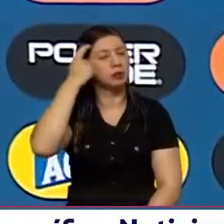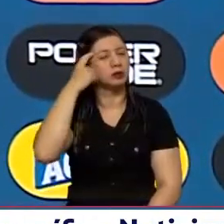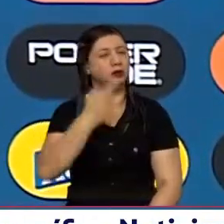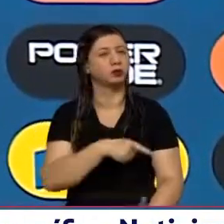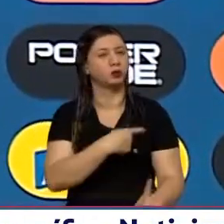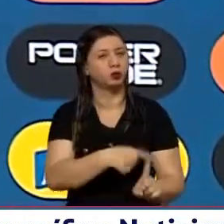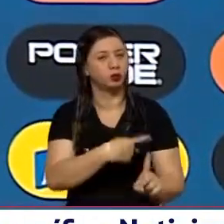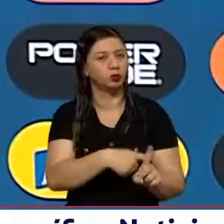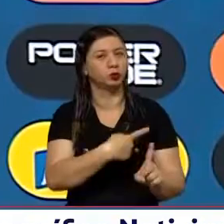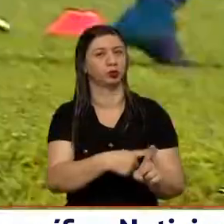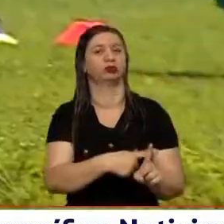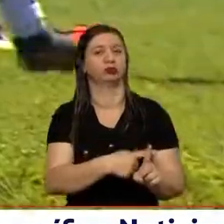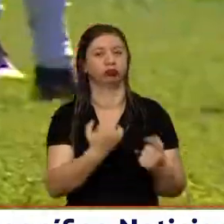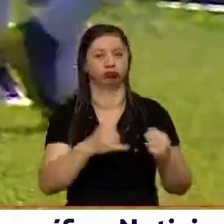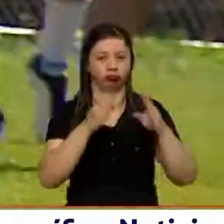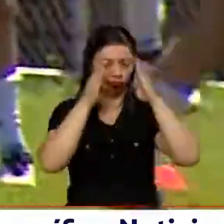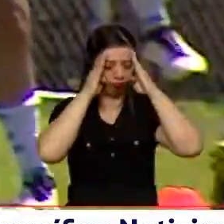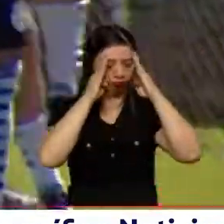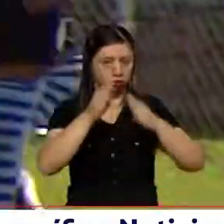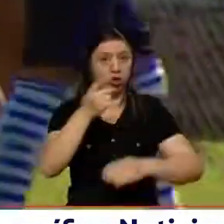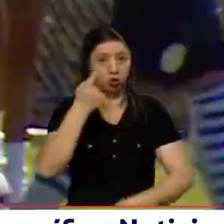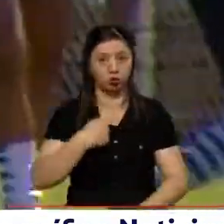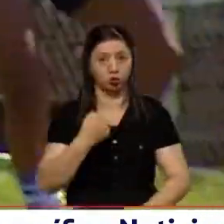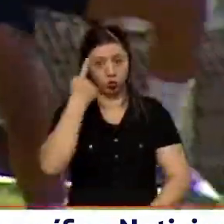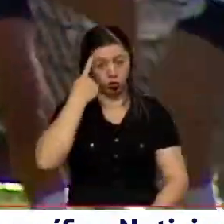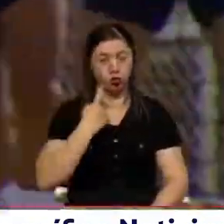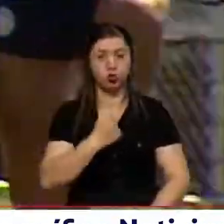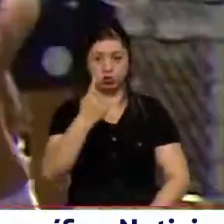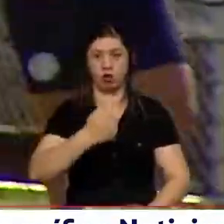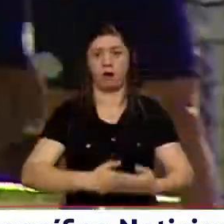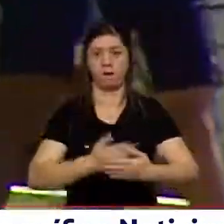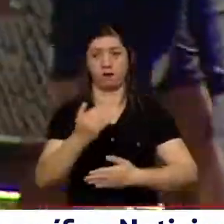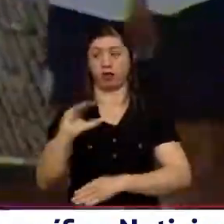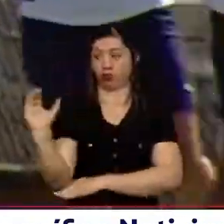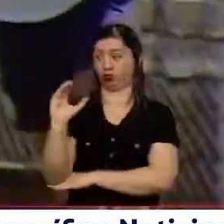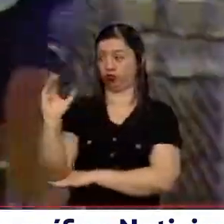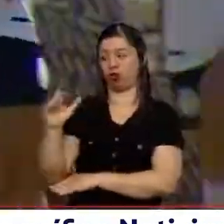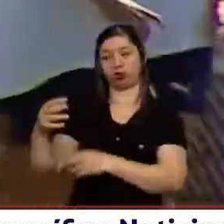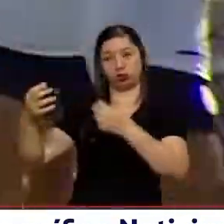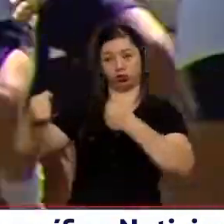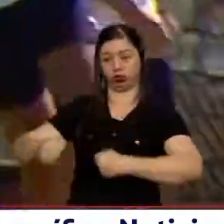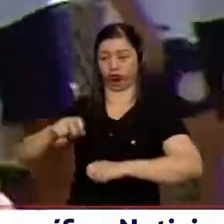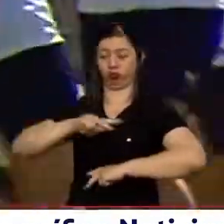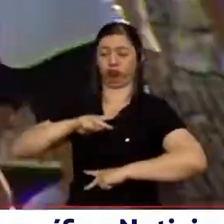positivos, ya concentrada a un día del debut con el dueño de casa.